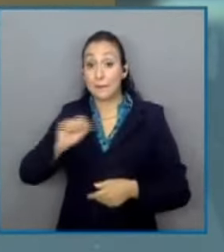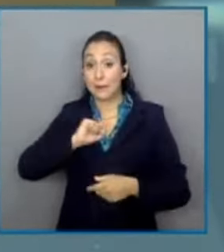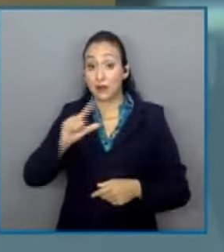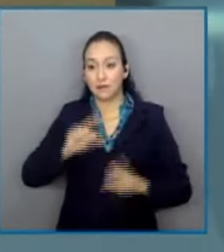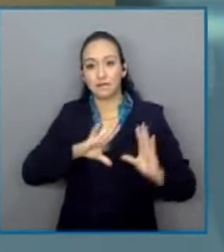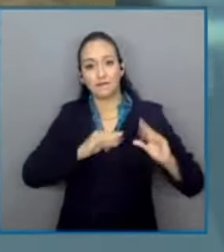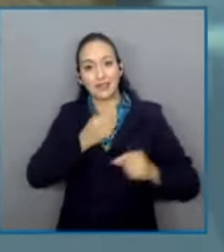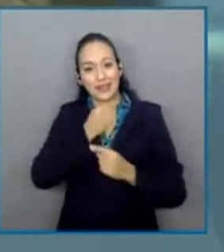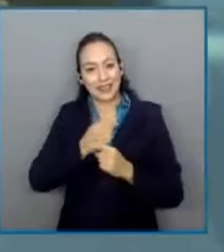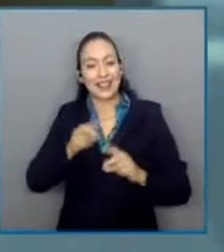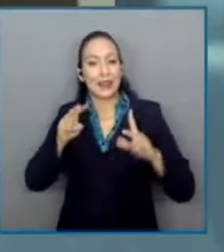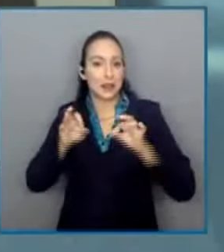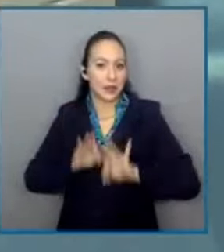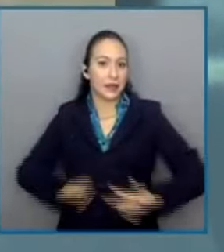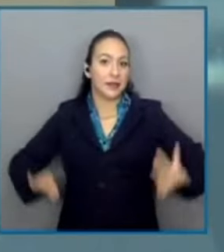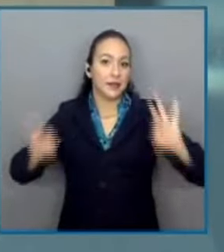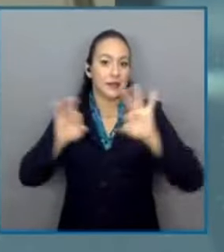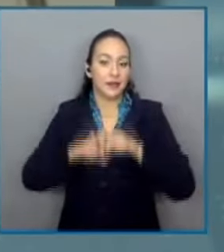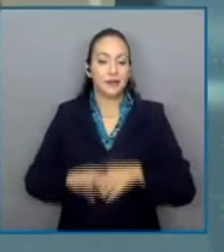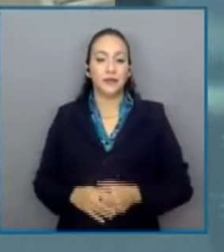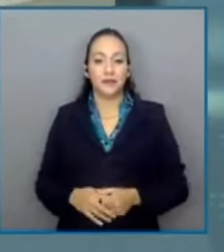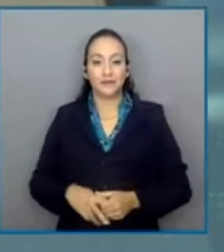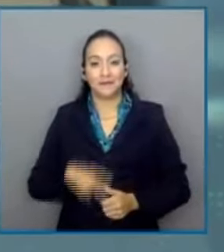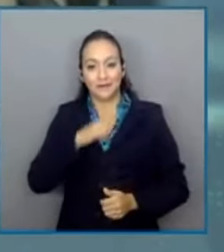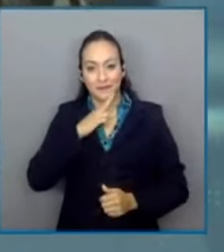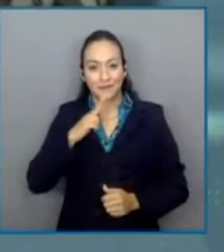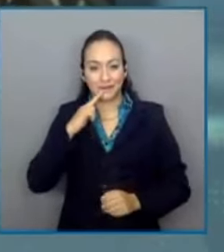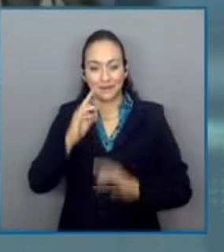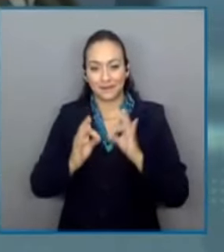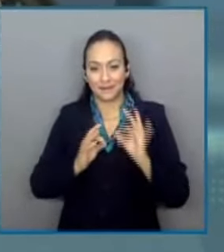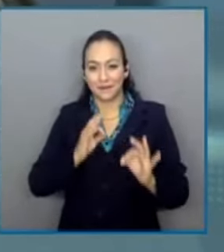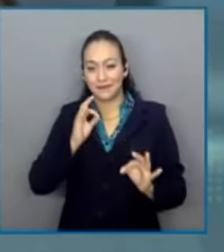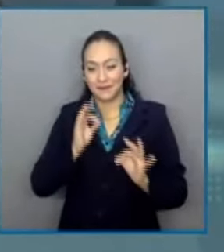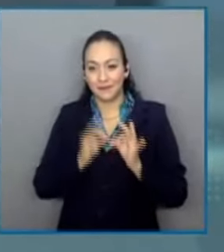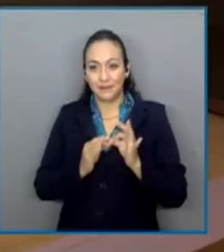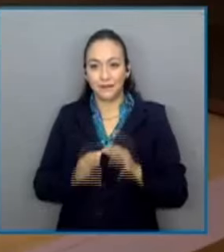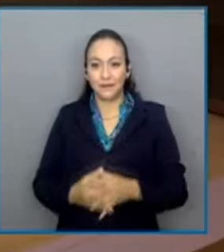materia. Para el canal del Poder Judicial de la Federación, Jesús Daza.